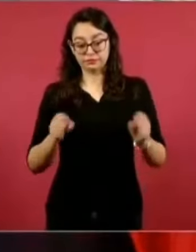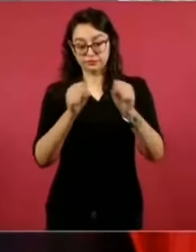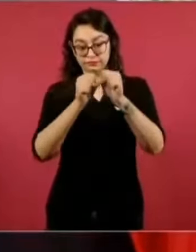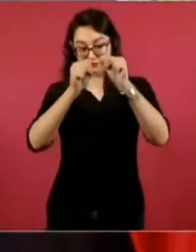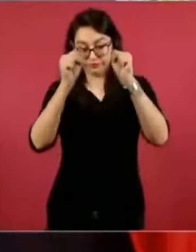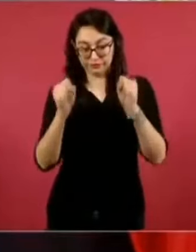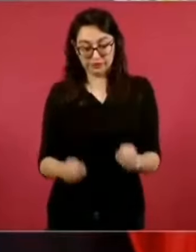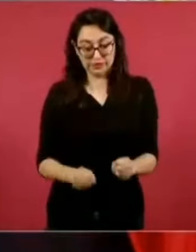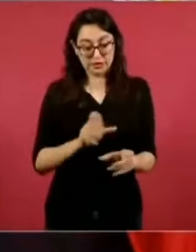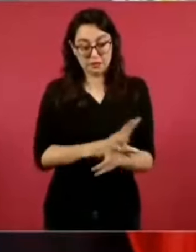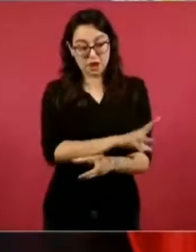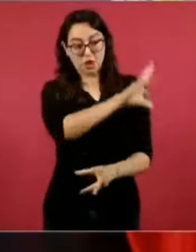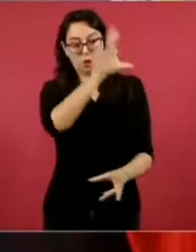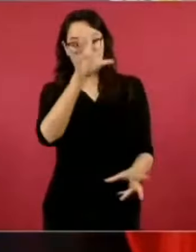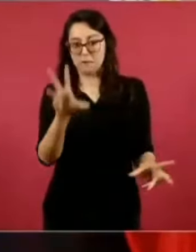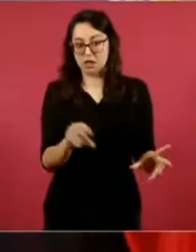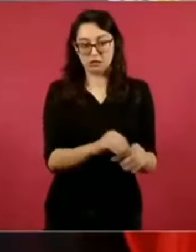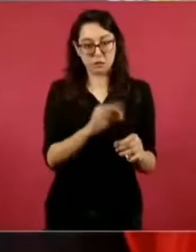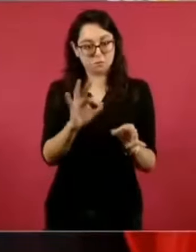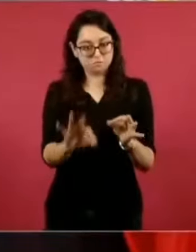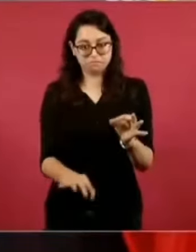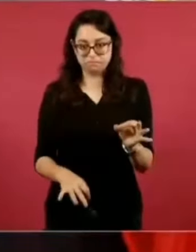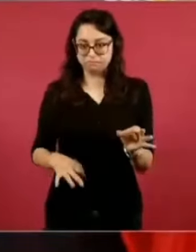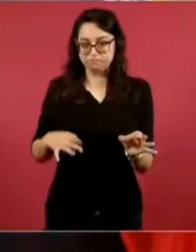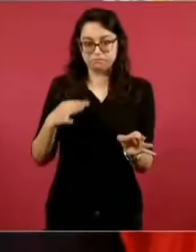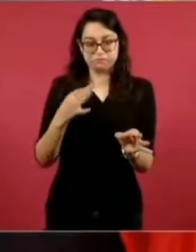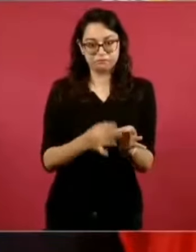montado todo el sistema de salud pública